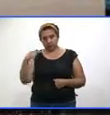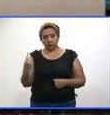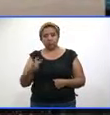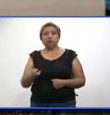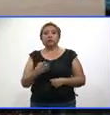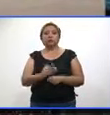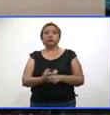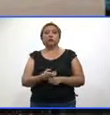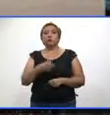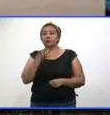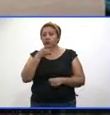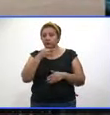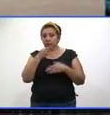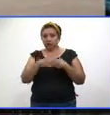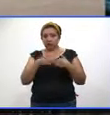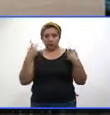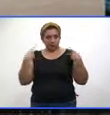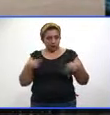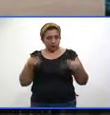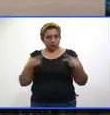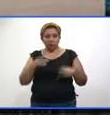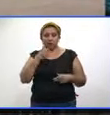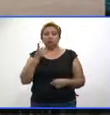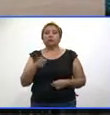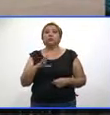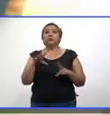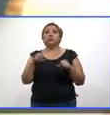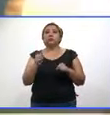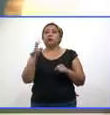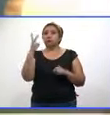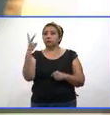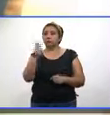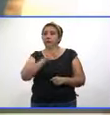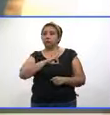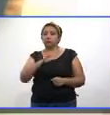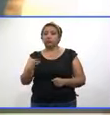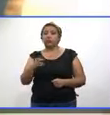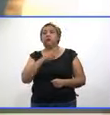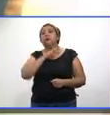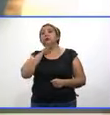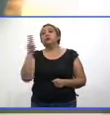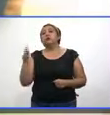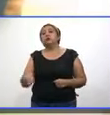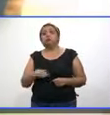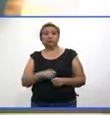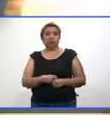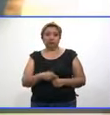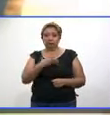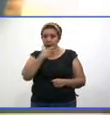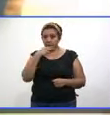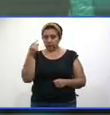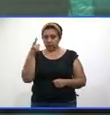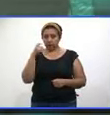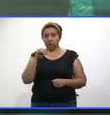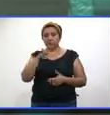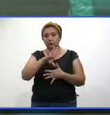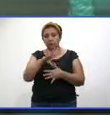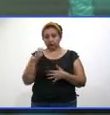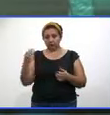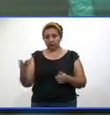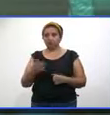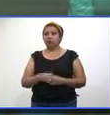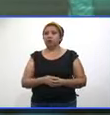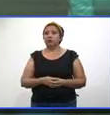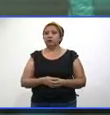del Estado y de los reportes de la sociedad, se detuvo a 2 posibles involucrados en el homicidio de JDC el 23 de febrero en el fraccionamiento Las